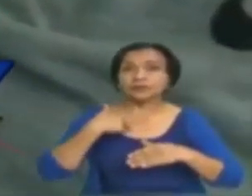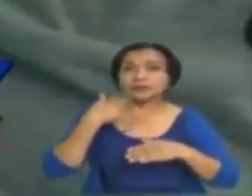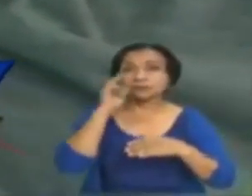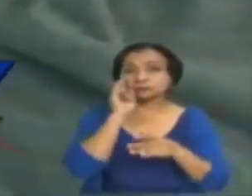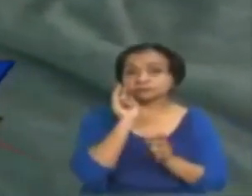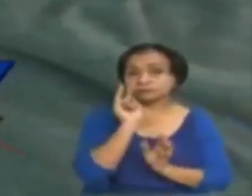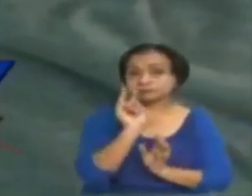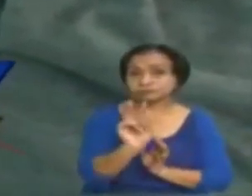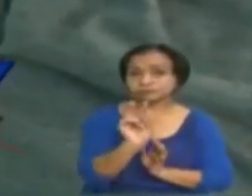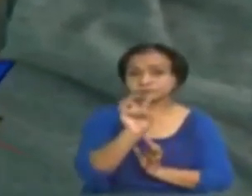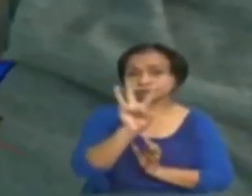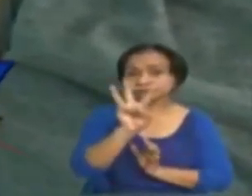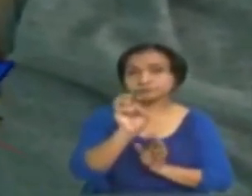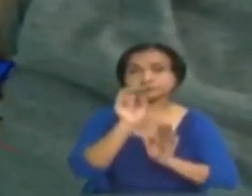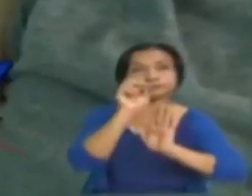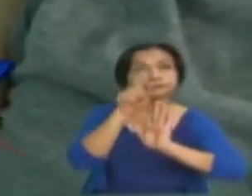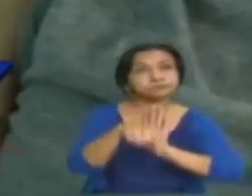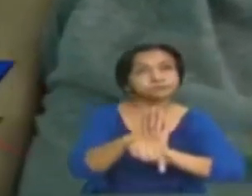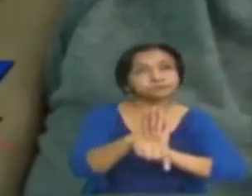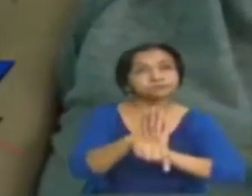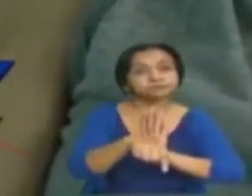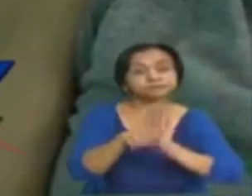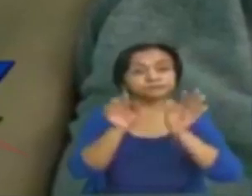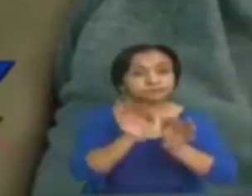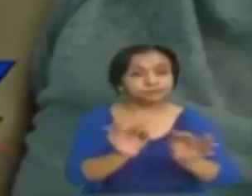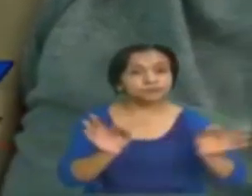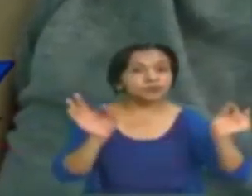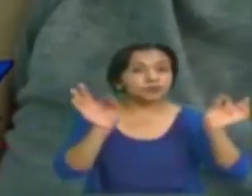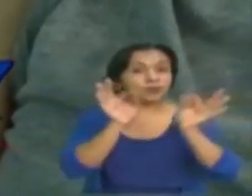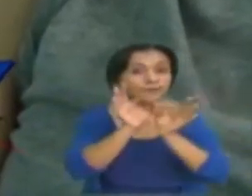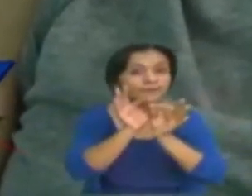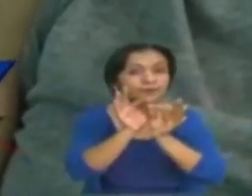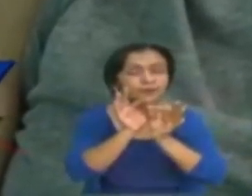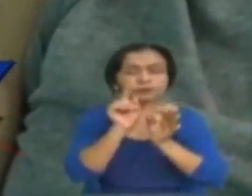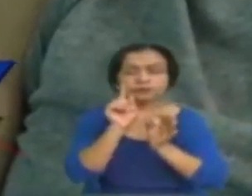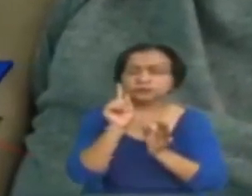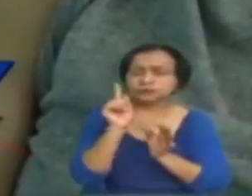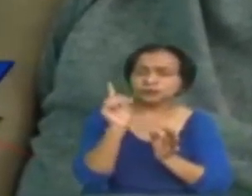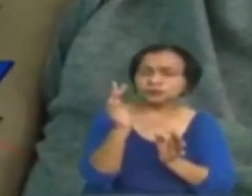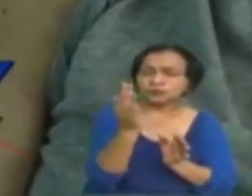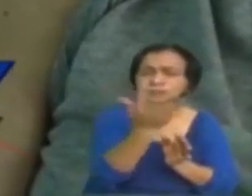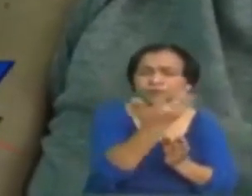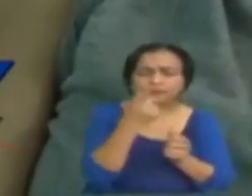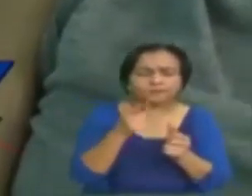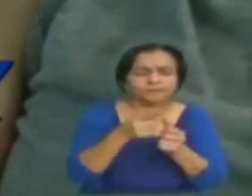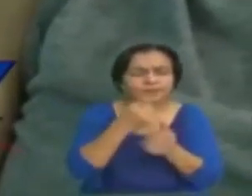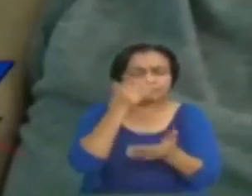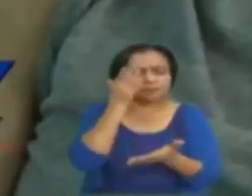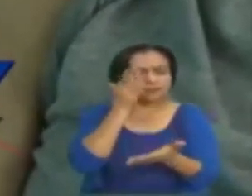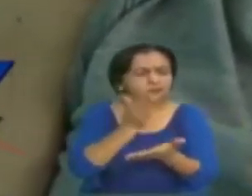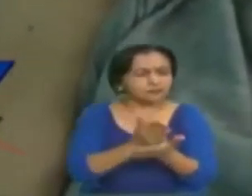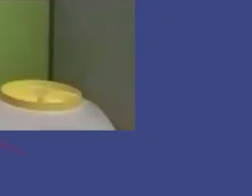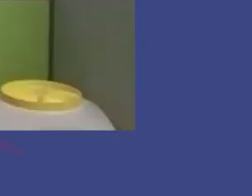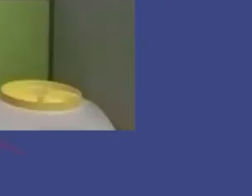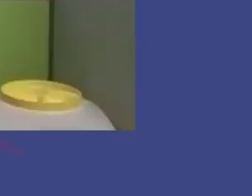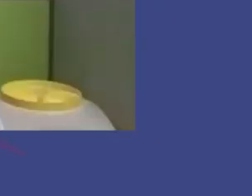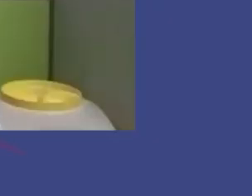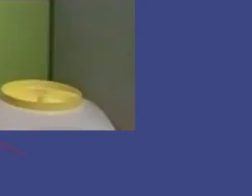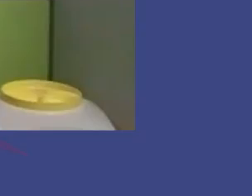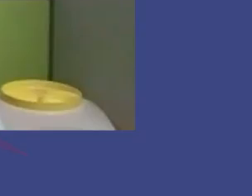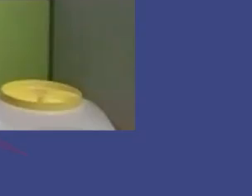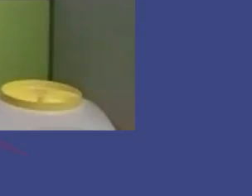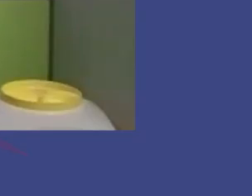40 años son bastante vulnerables a sufrir COVID y hay de formas de manifestaciones respiratorias. Y hay un